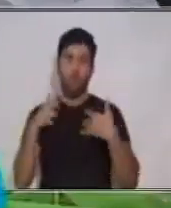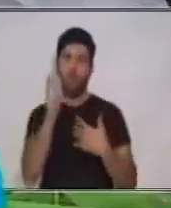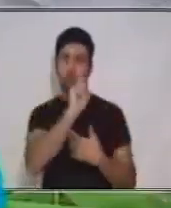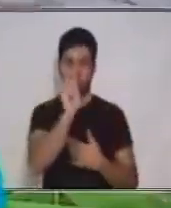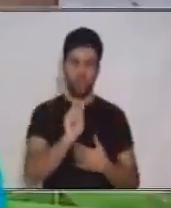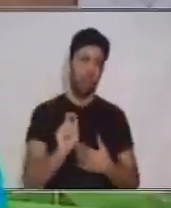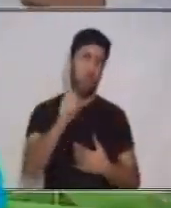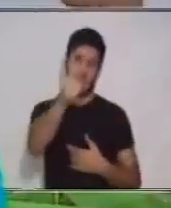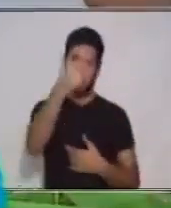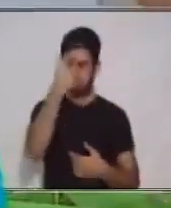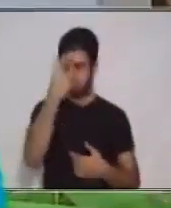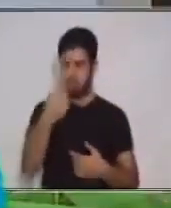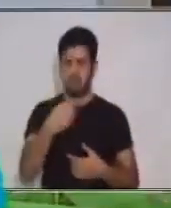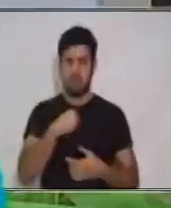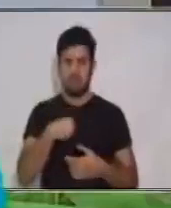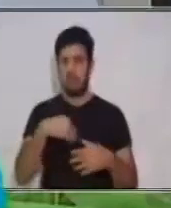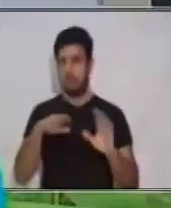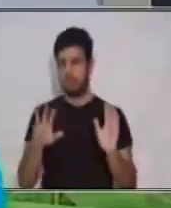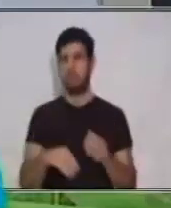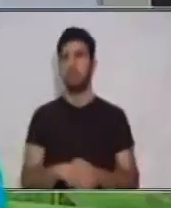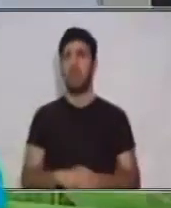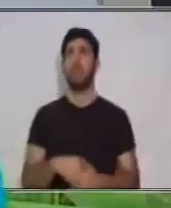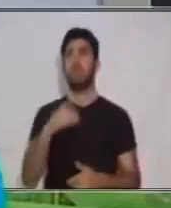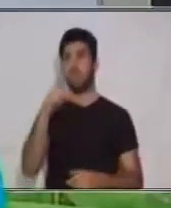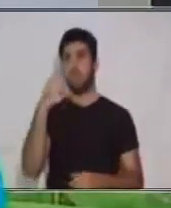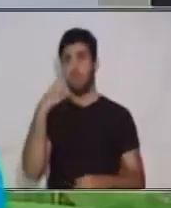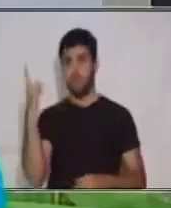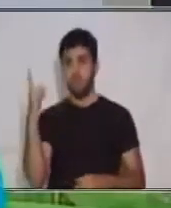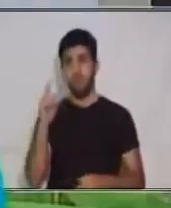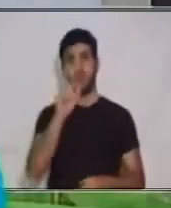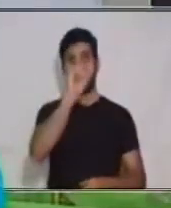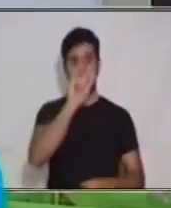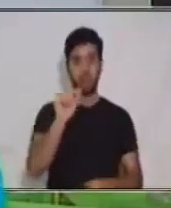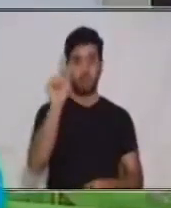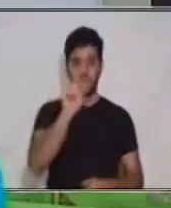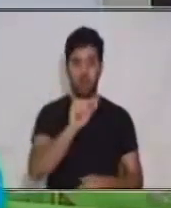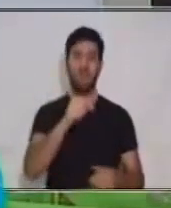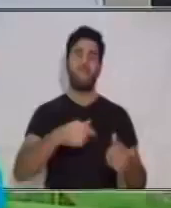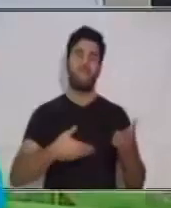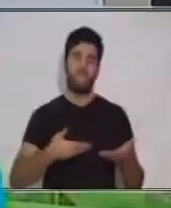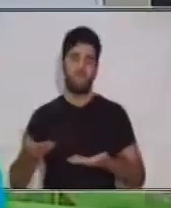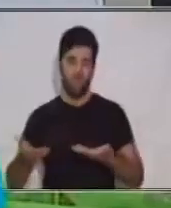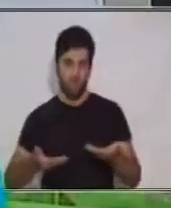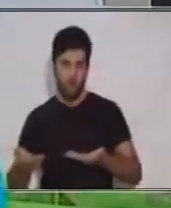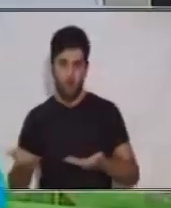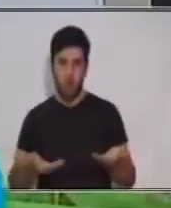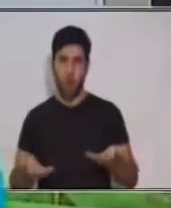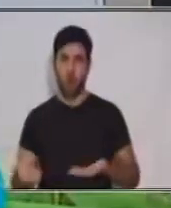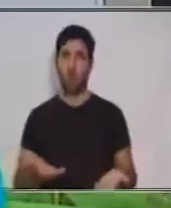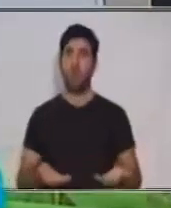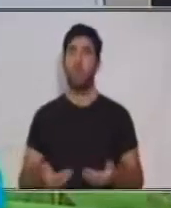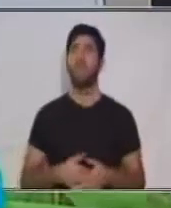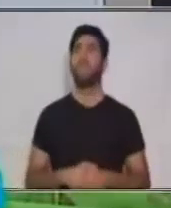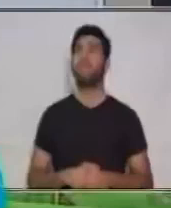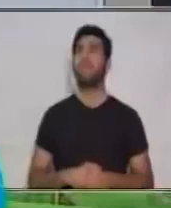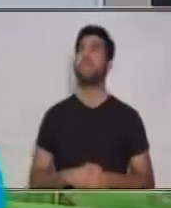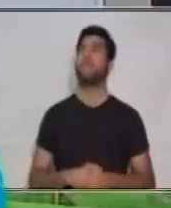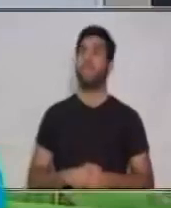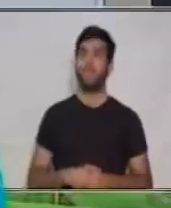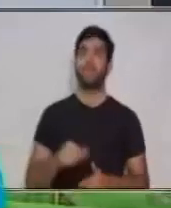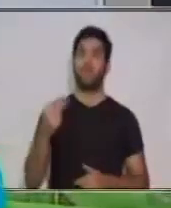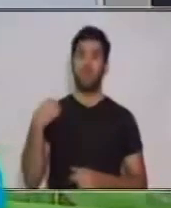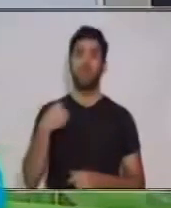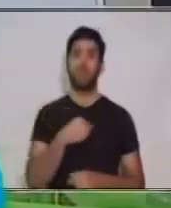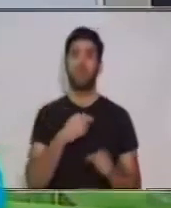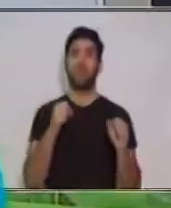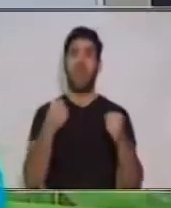este espacio que corresponde a fútbol y que está representado por una letra F. Eso vamos a hacer